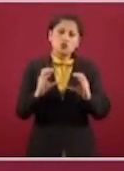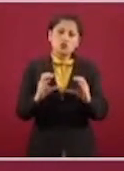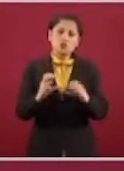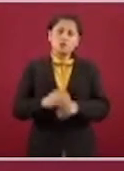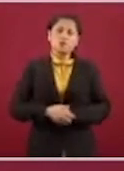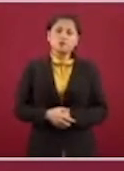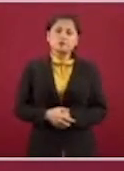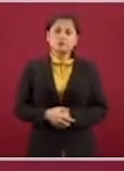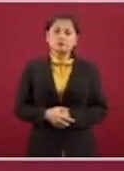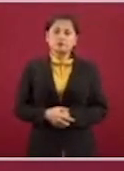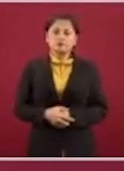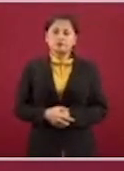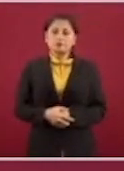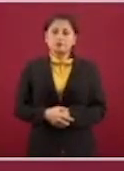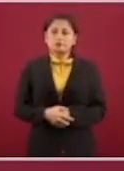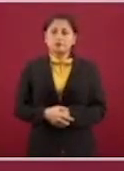Que